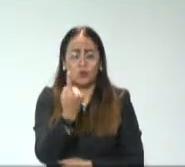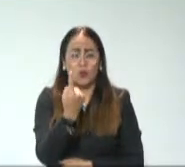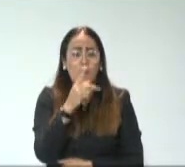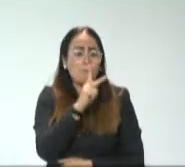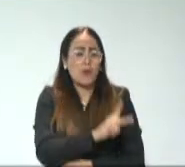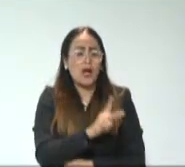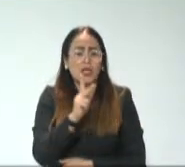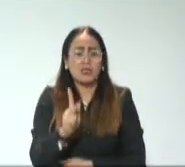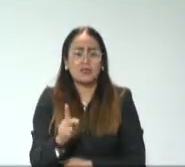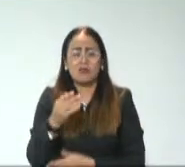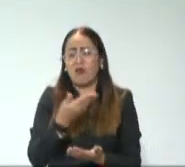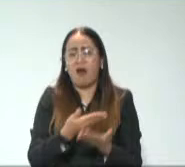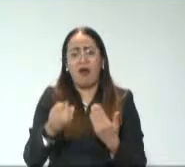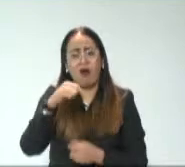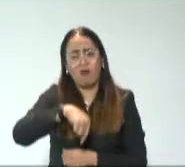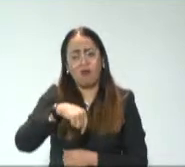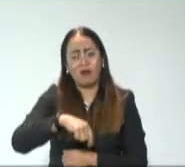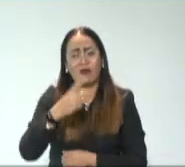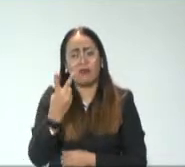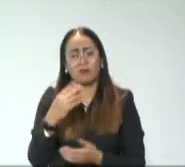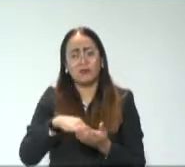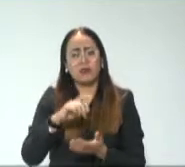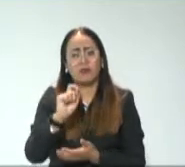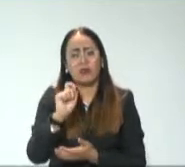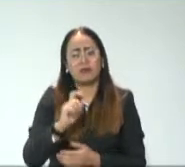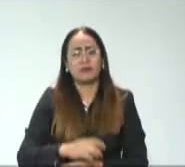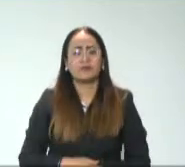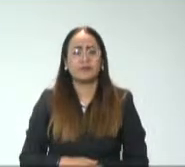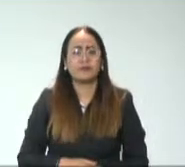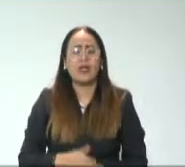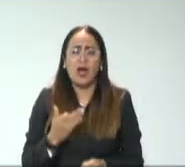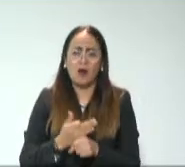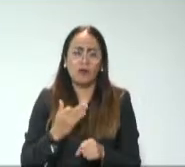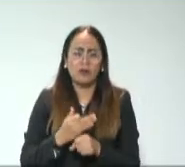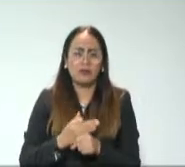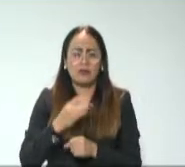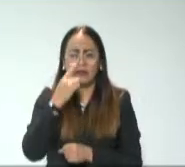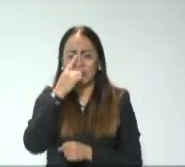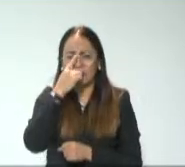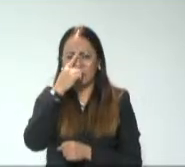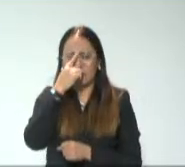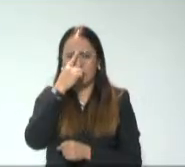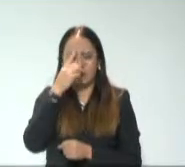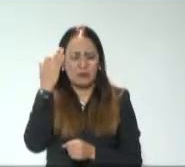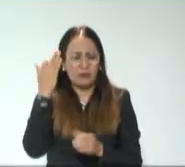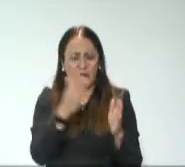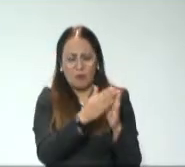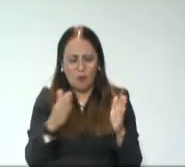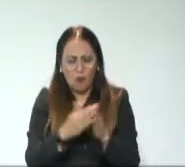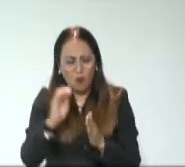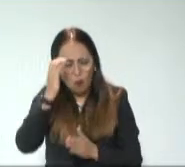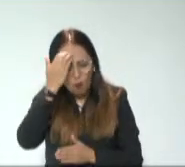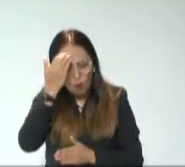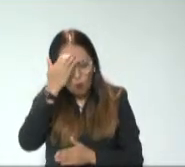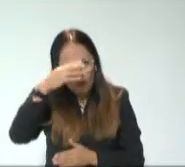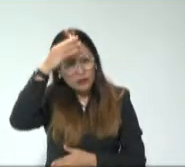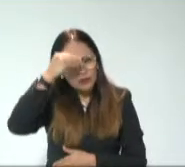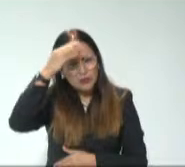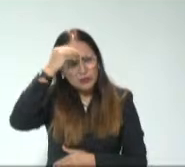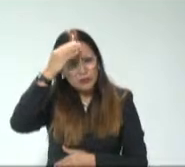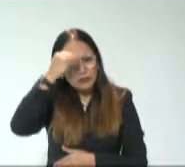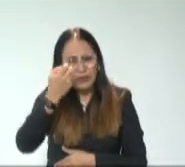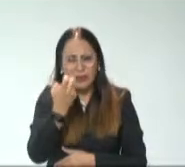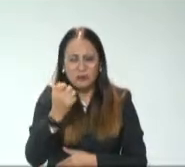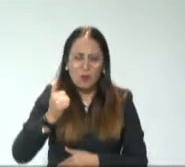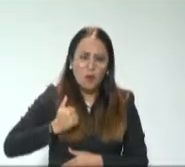y tenemos que aprovechar justamente el conocimiento que se ha generado Durante este año y el conocimiento que se genera todos los